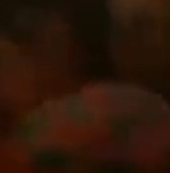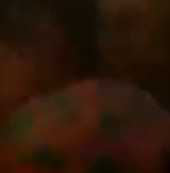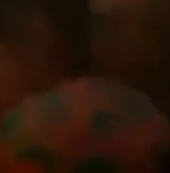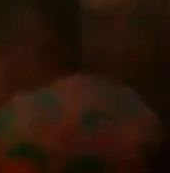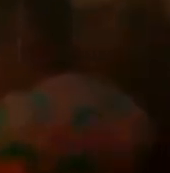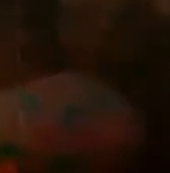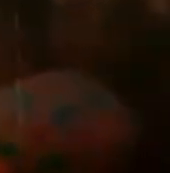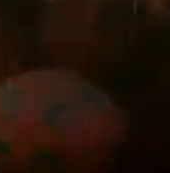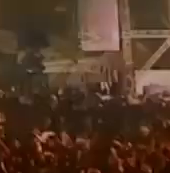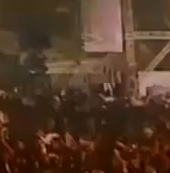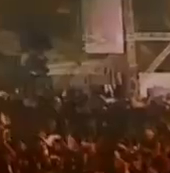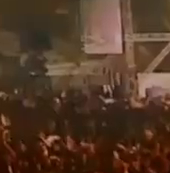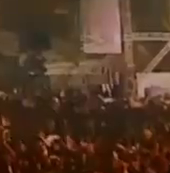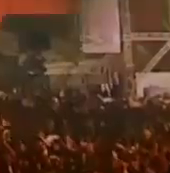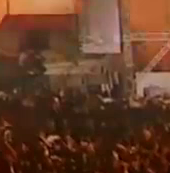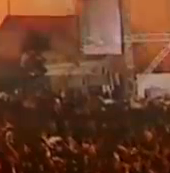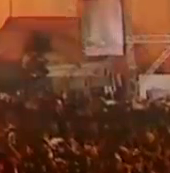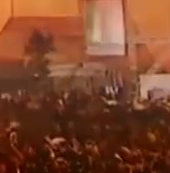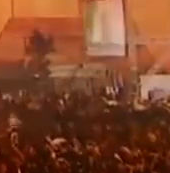modificado en diversos momentos.